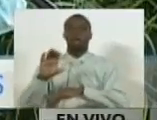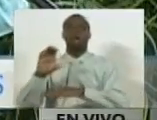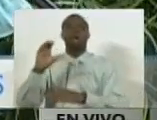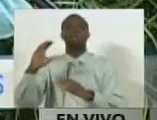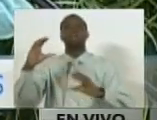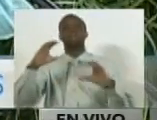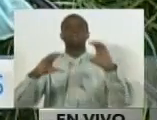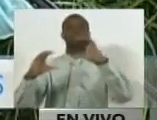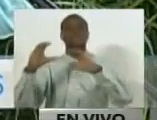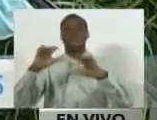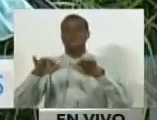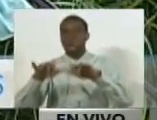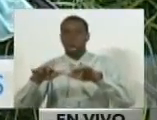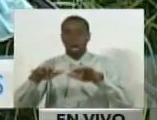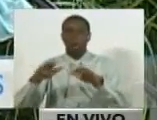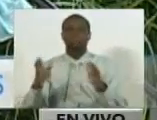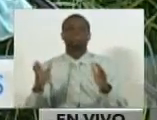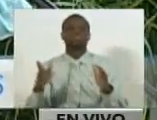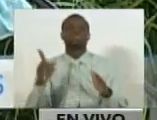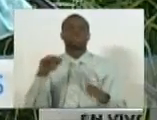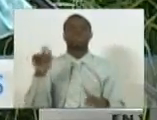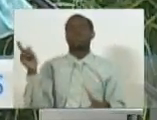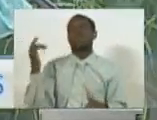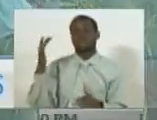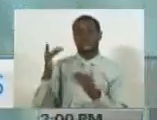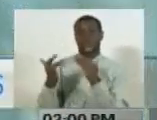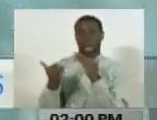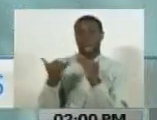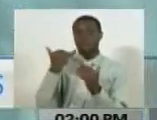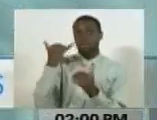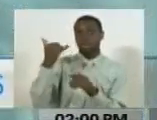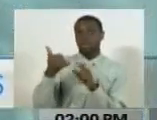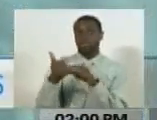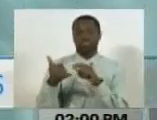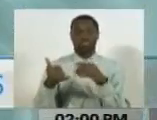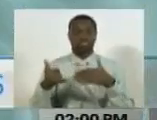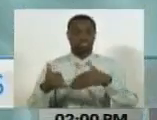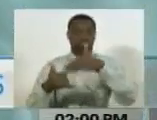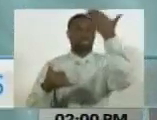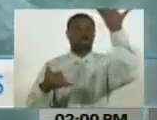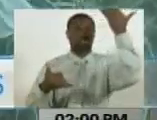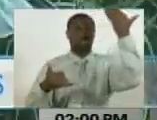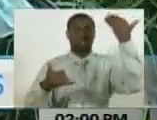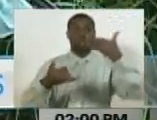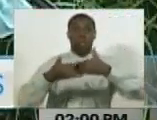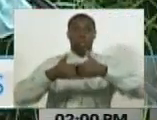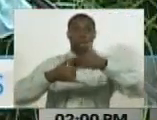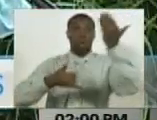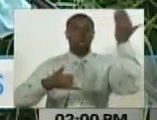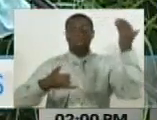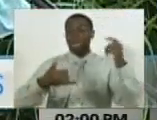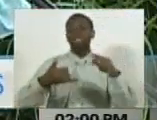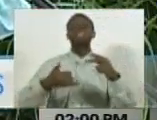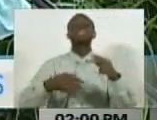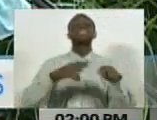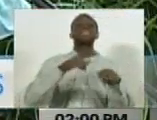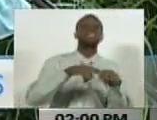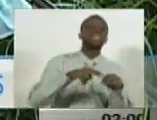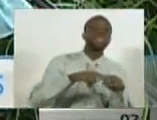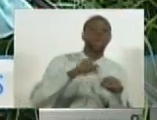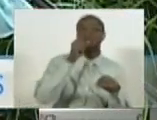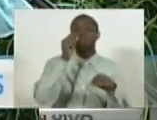y de estos maravillosos teléfonos, el niño, la niña y el joven están